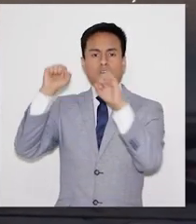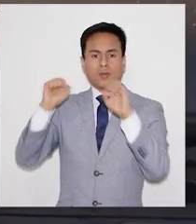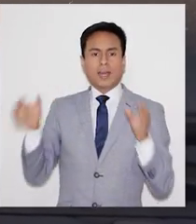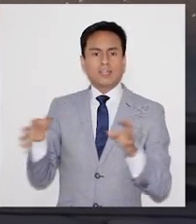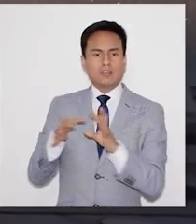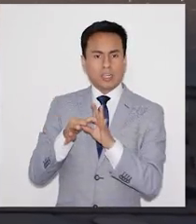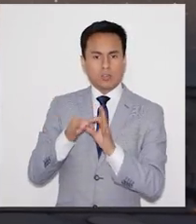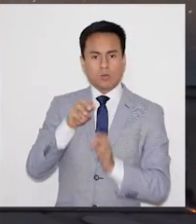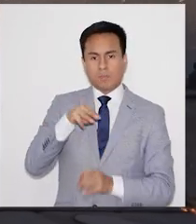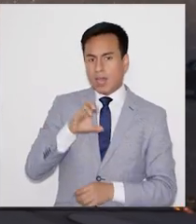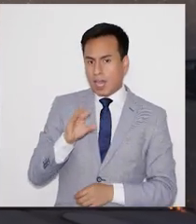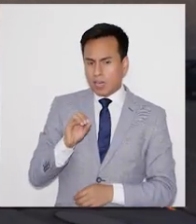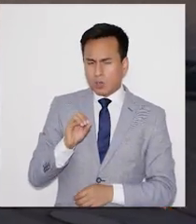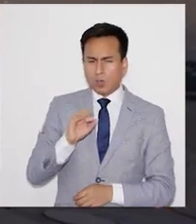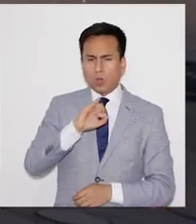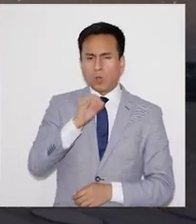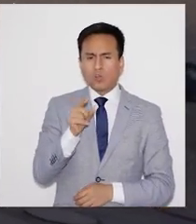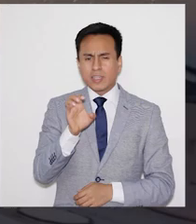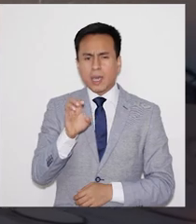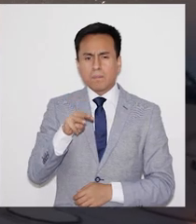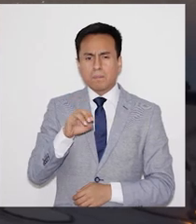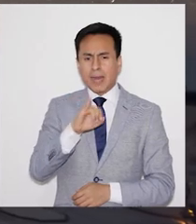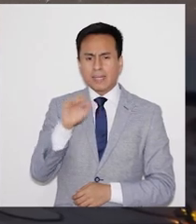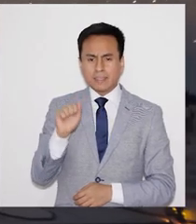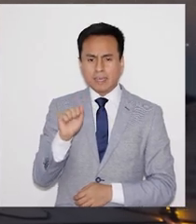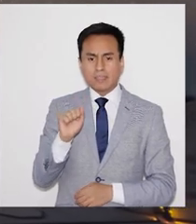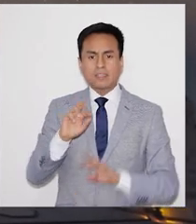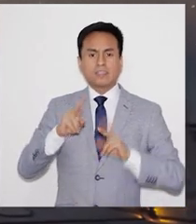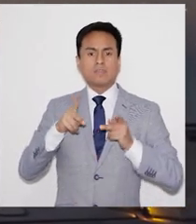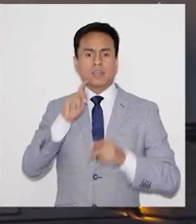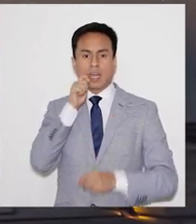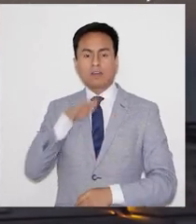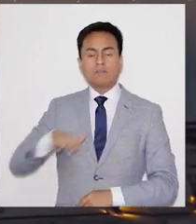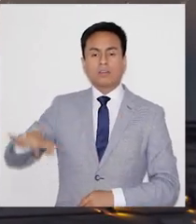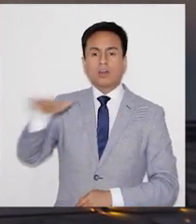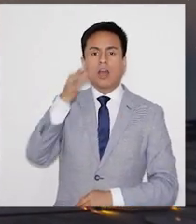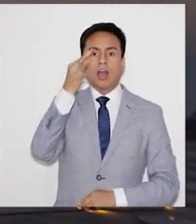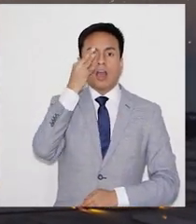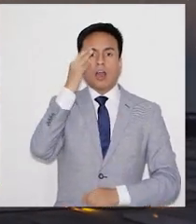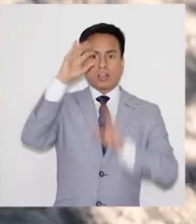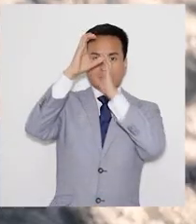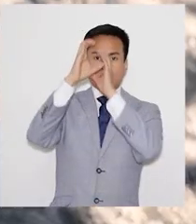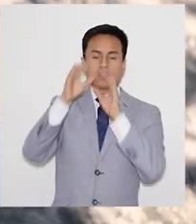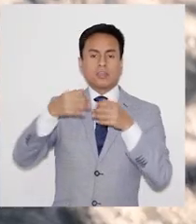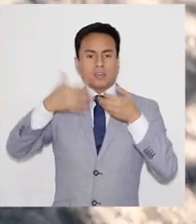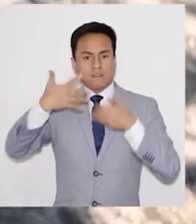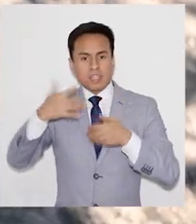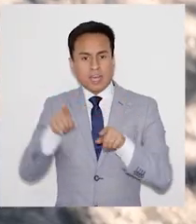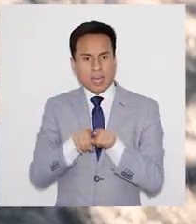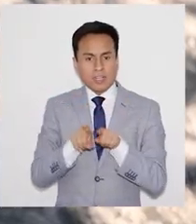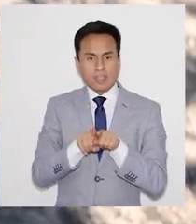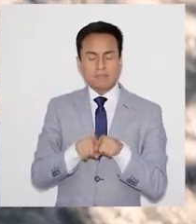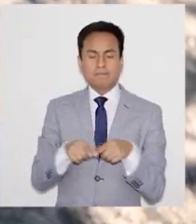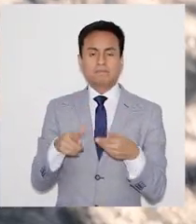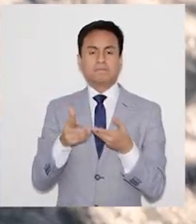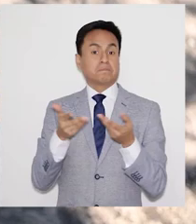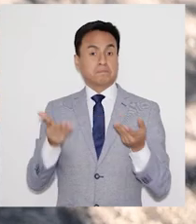asociado a Mario Muy, a José Massa, de que fueron observaciones vitales